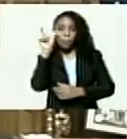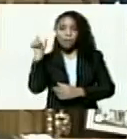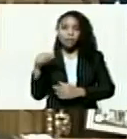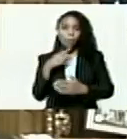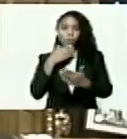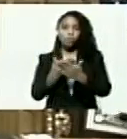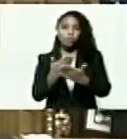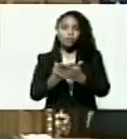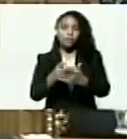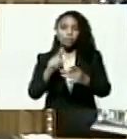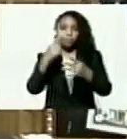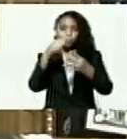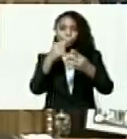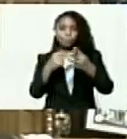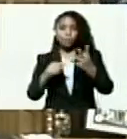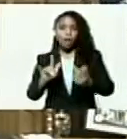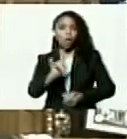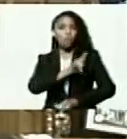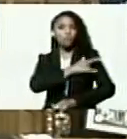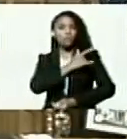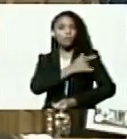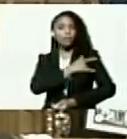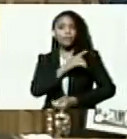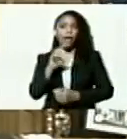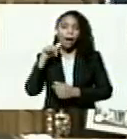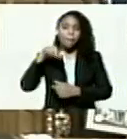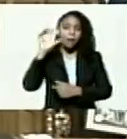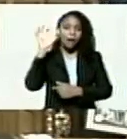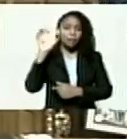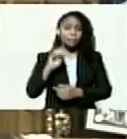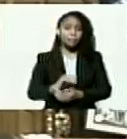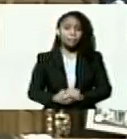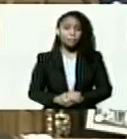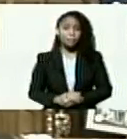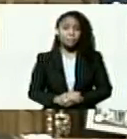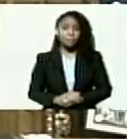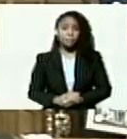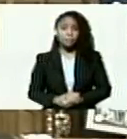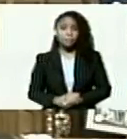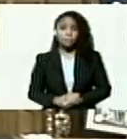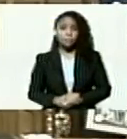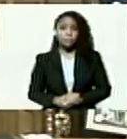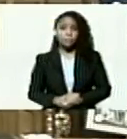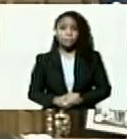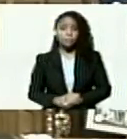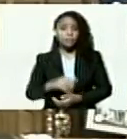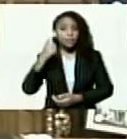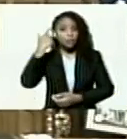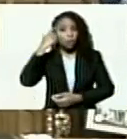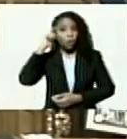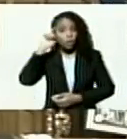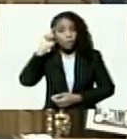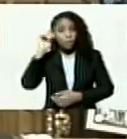Pedro Calzadilla, y por las universidades ciudadano del país, Pedro el Enrique ciudadano Calzadilla Roberto Opicón. Pérez. Recordemos que